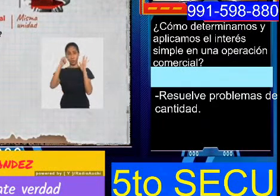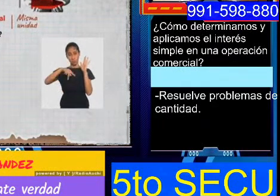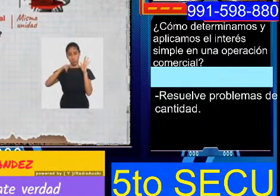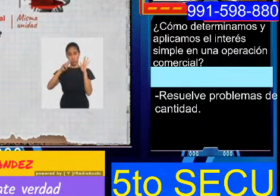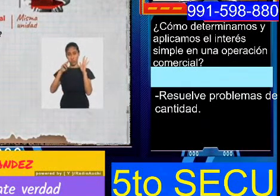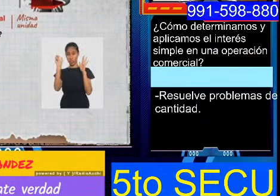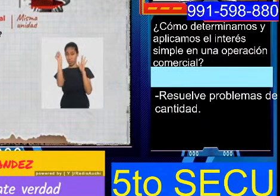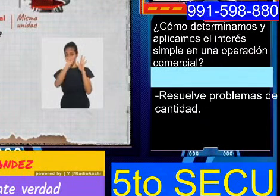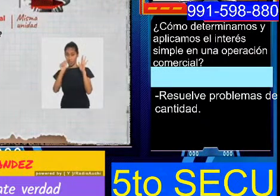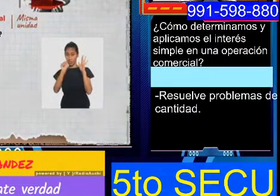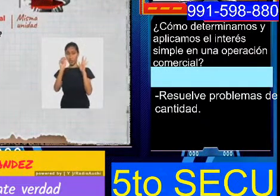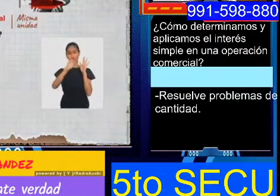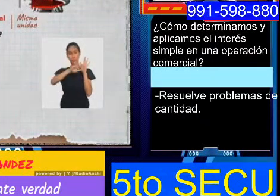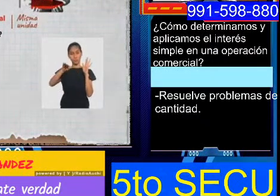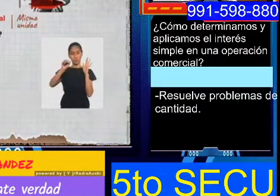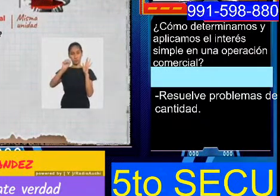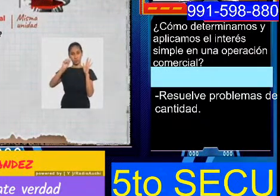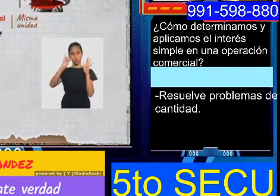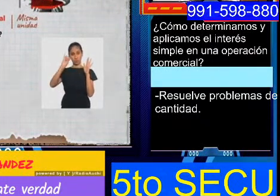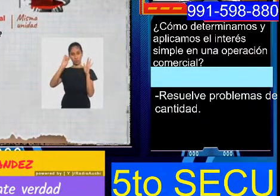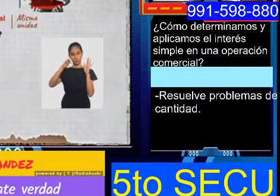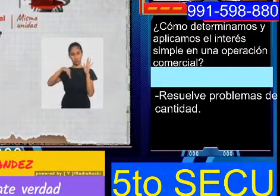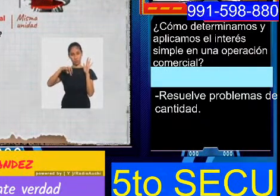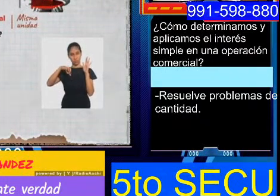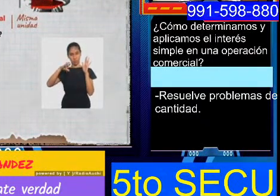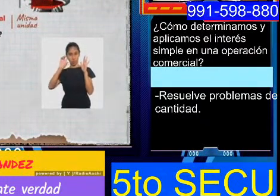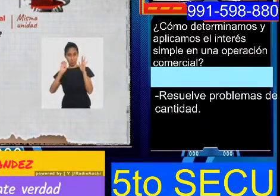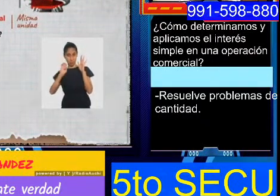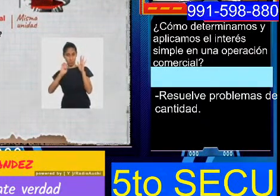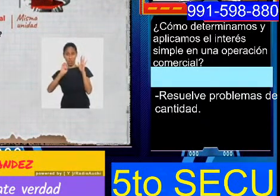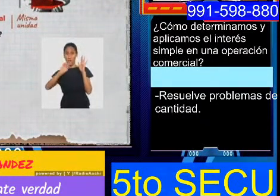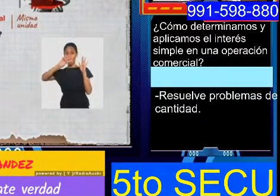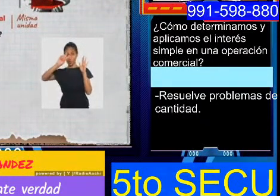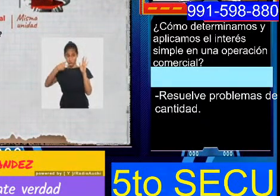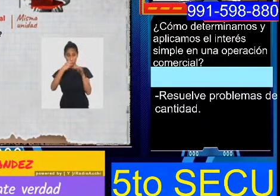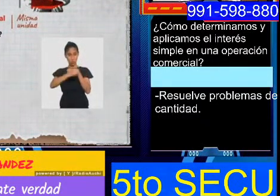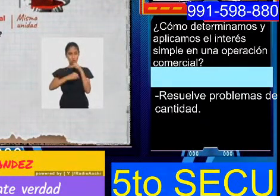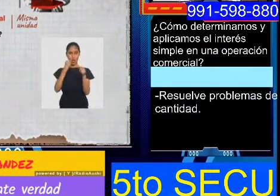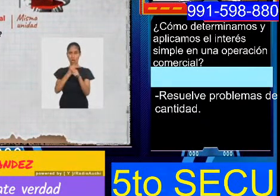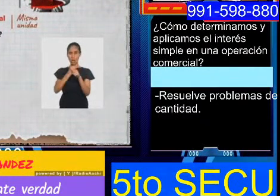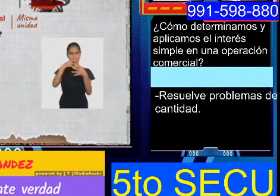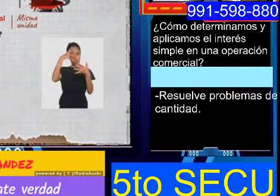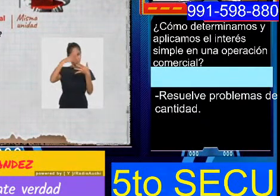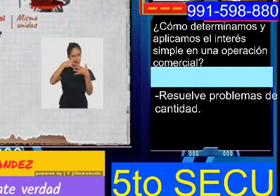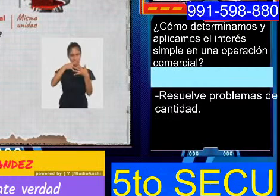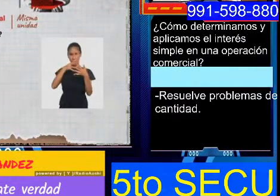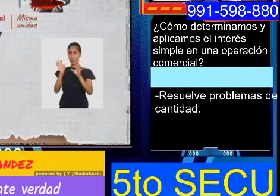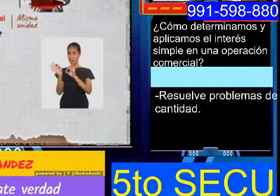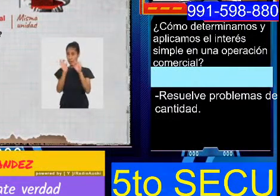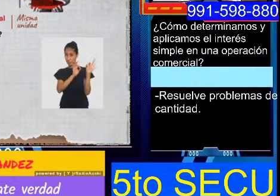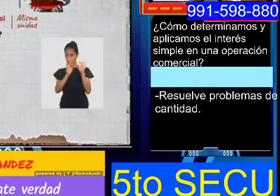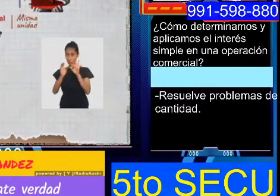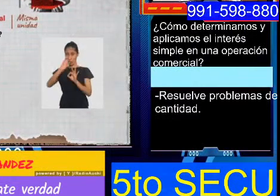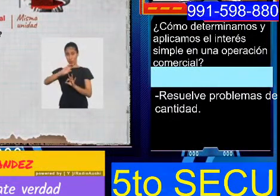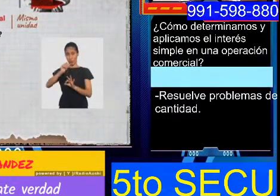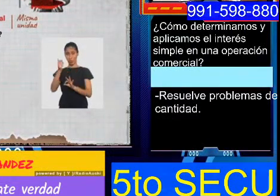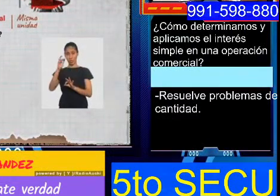el segundo año el interés debe calcularse a partir del mismo capital